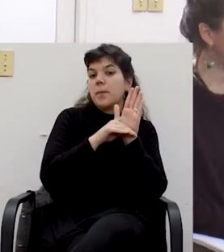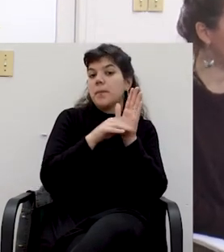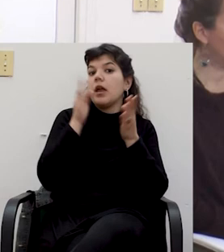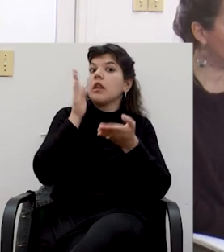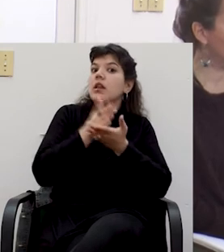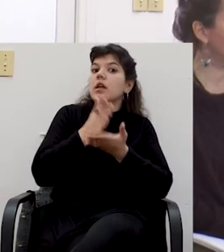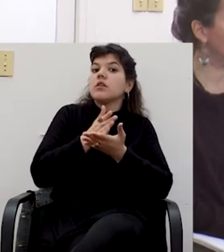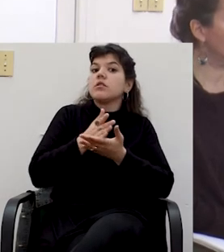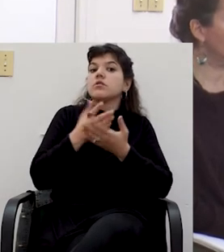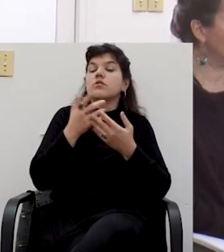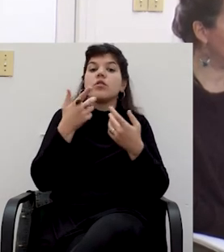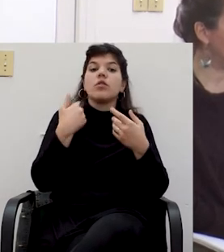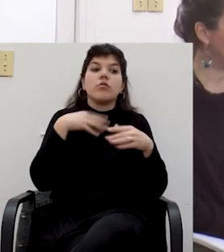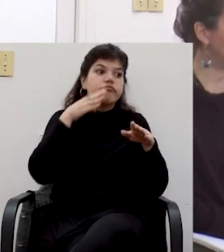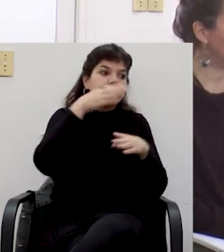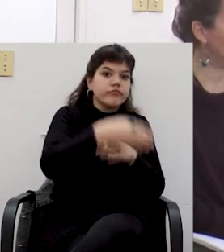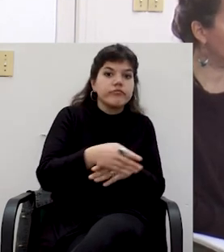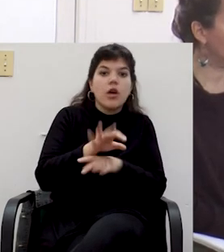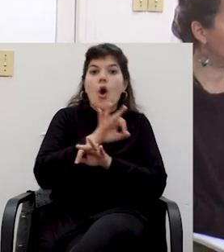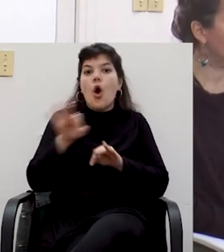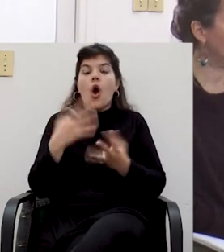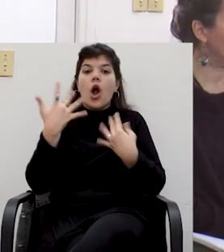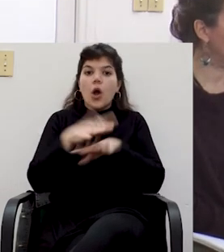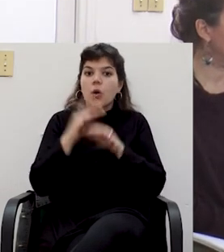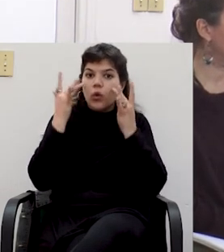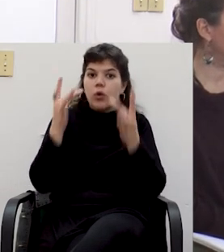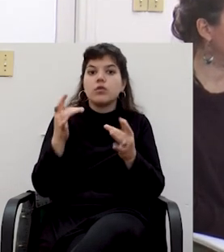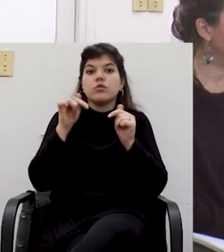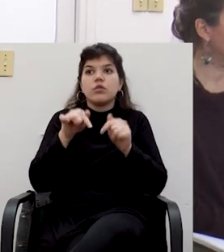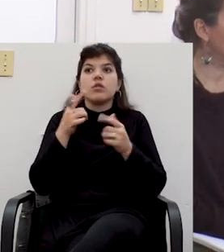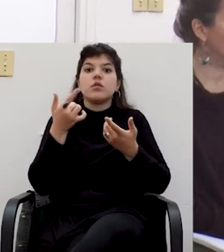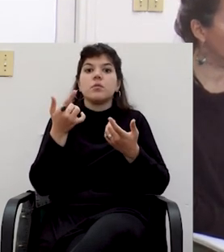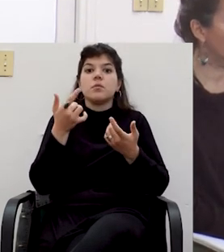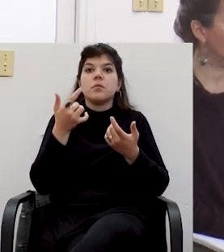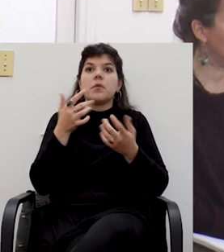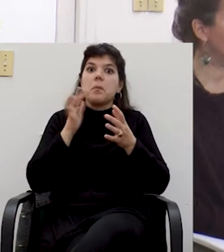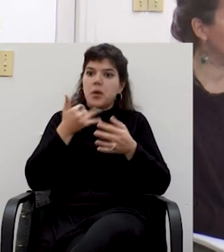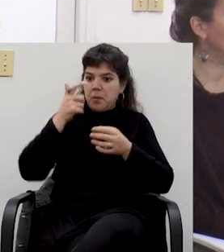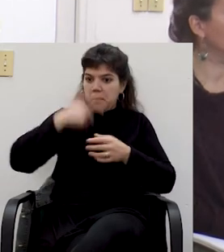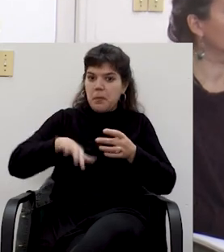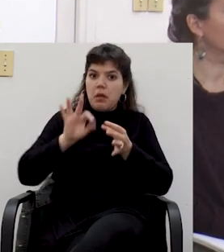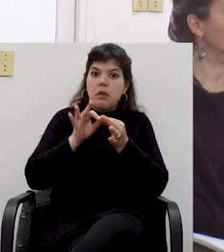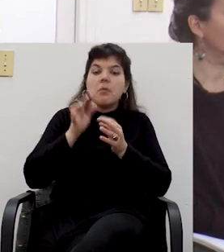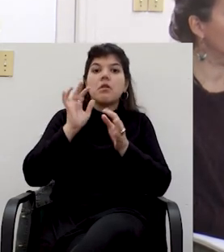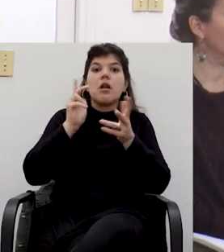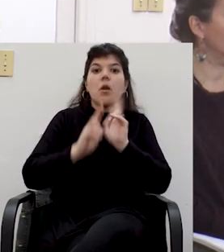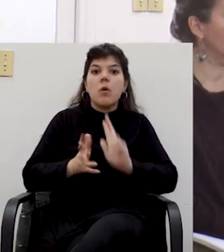derecho en alojamiento, programas de inclusión educativa, donde trabaja un equipo de intérpretes de lengua de señas,